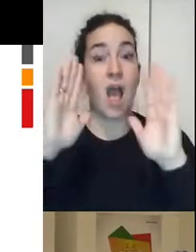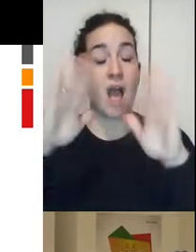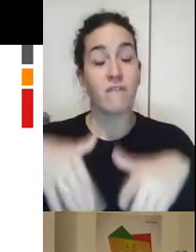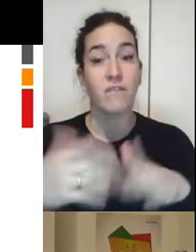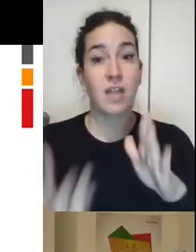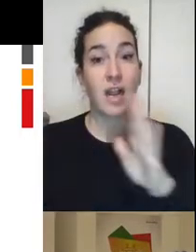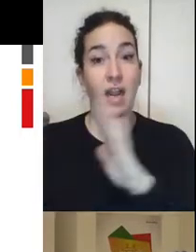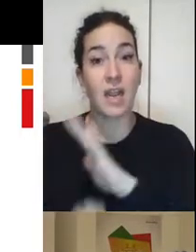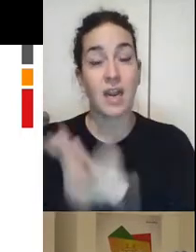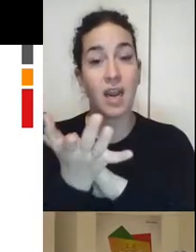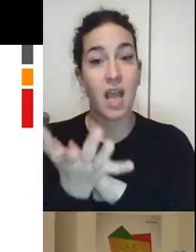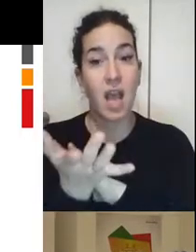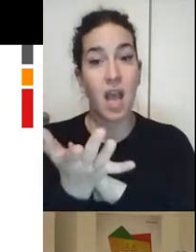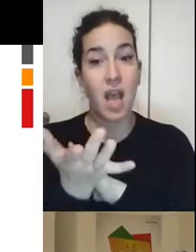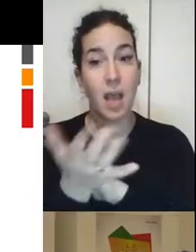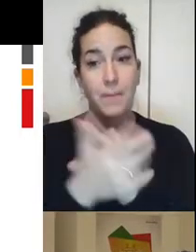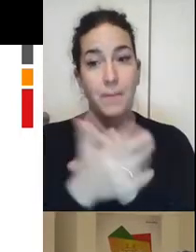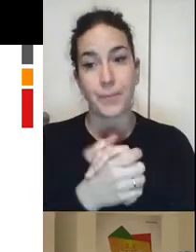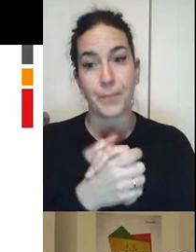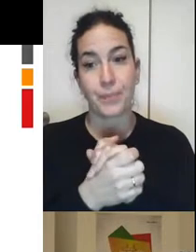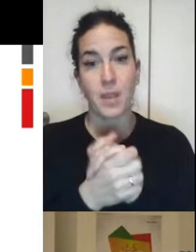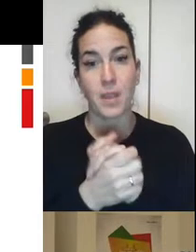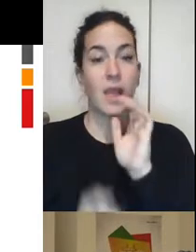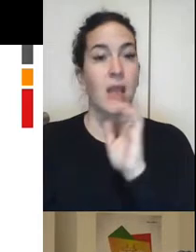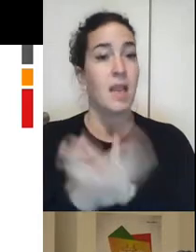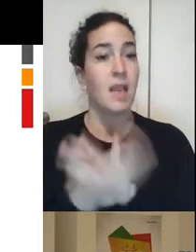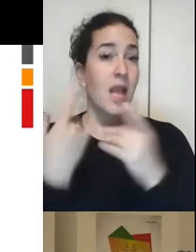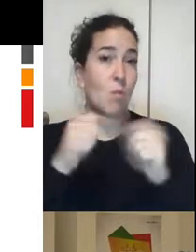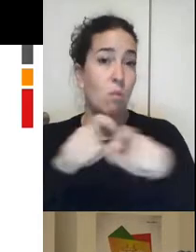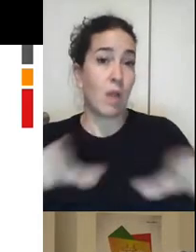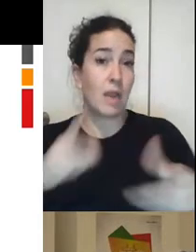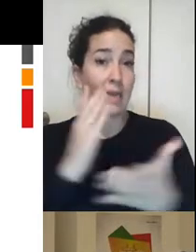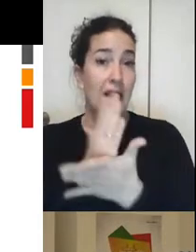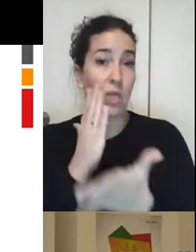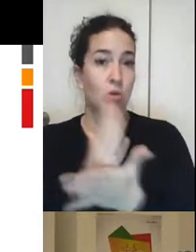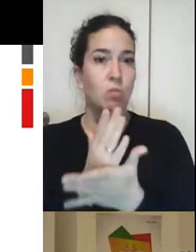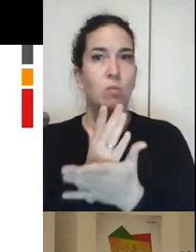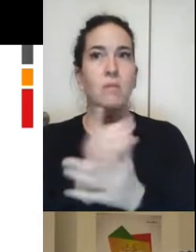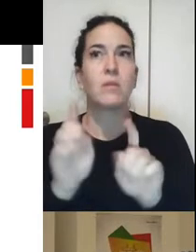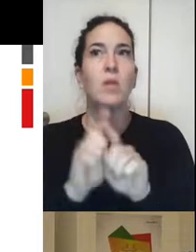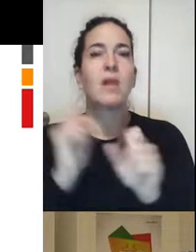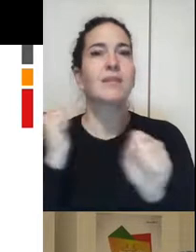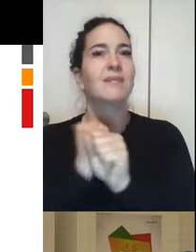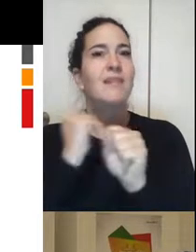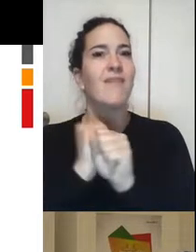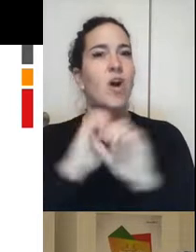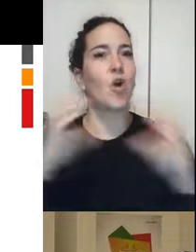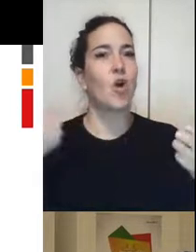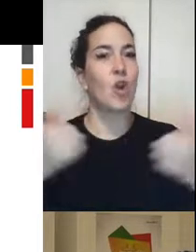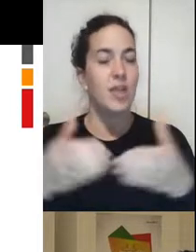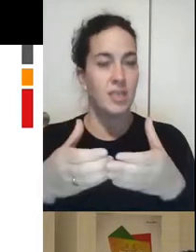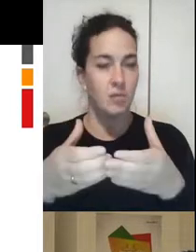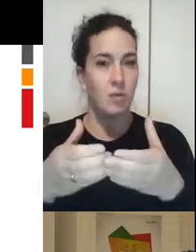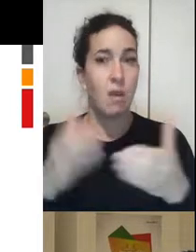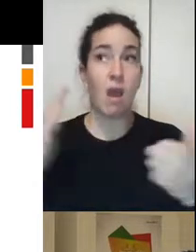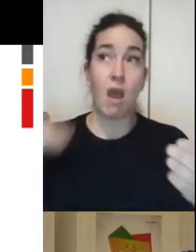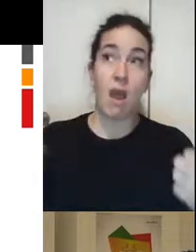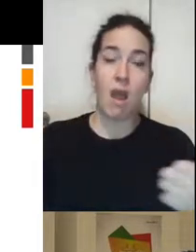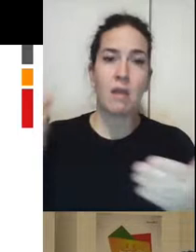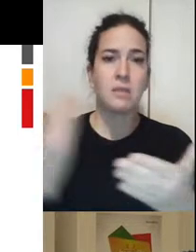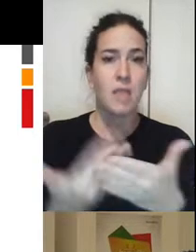un Google Classroom, va produciendo la obra colectiva. ¿Qué tenemos hasta ahora? Pues